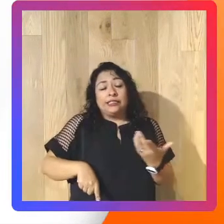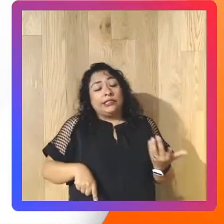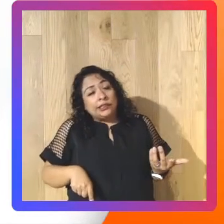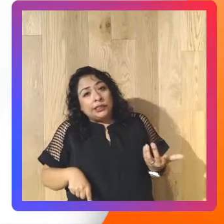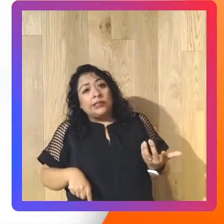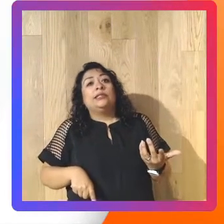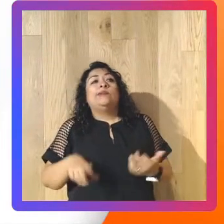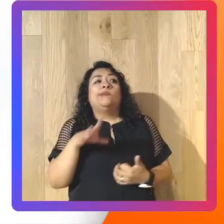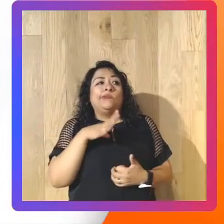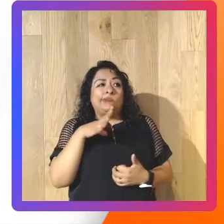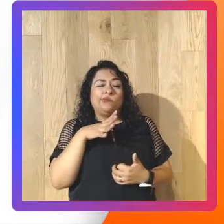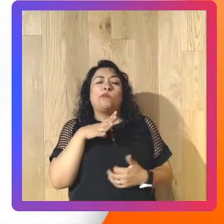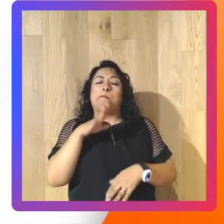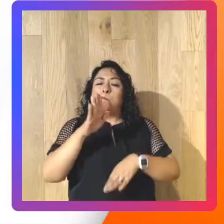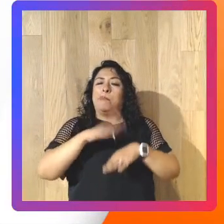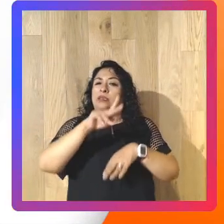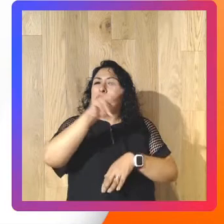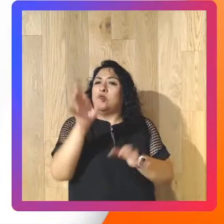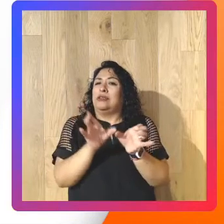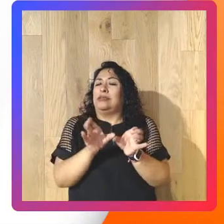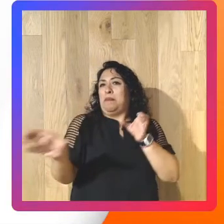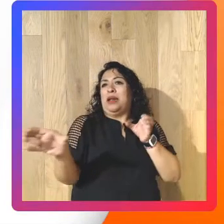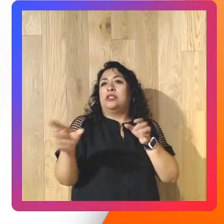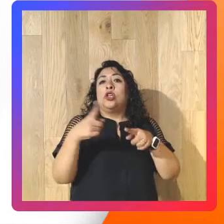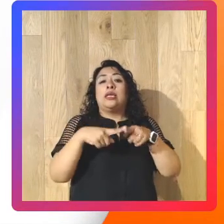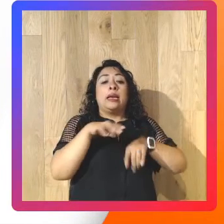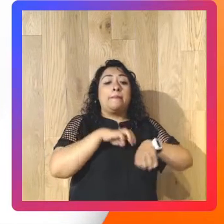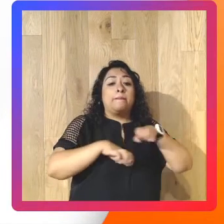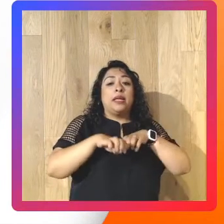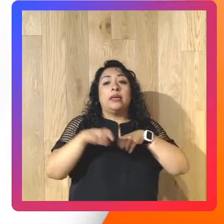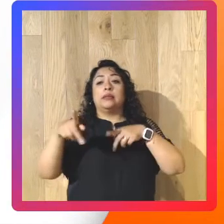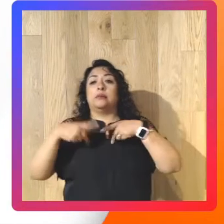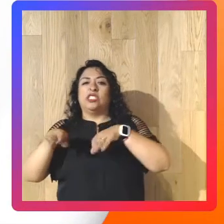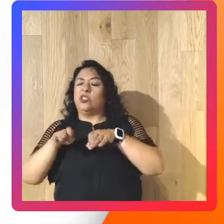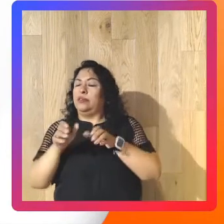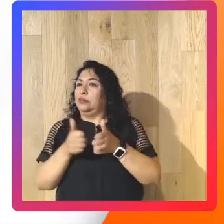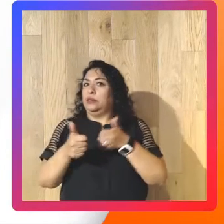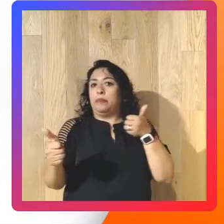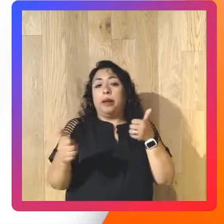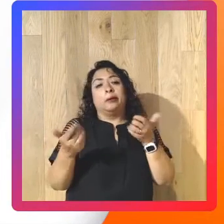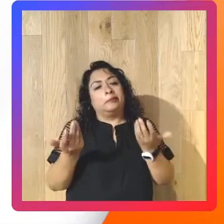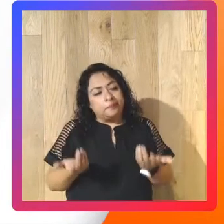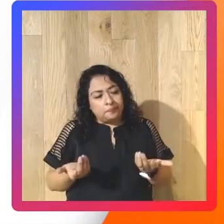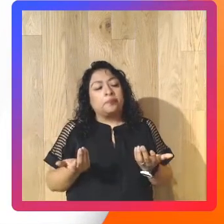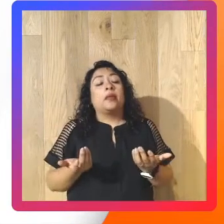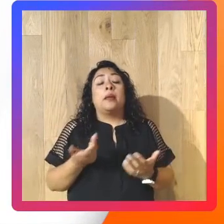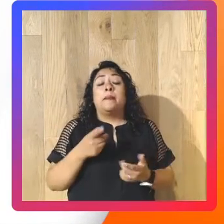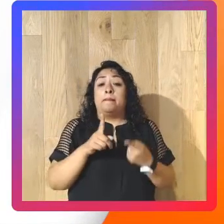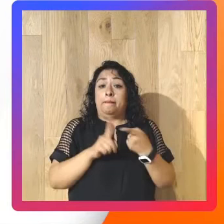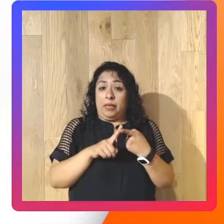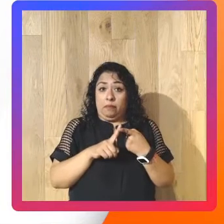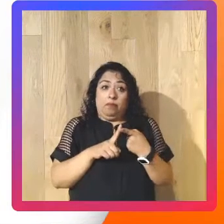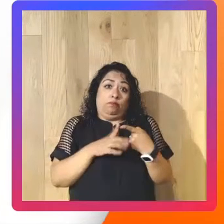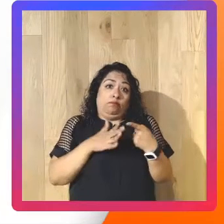genera todavía una polarización mayor entre empresas y colaboradores. Por eso, primera